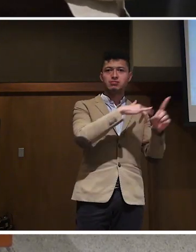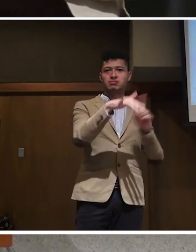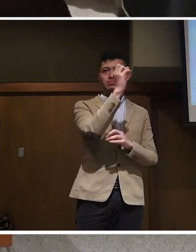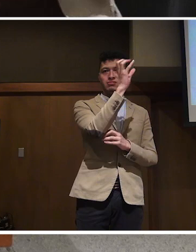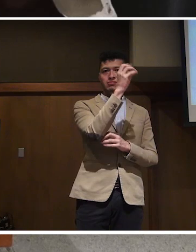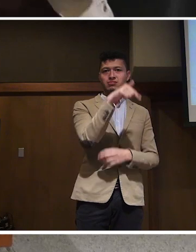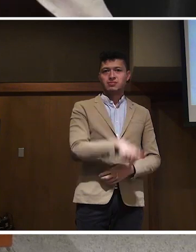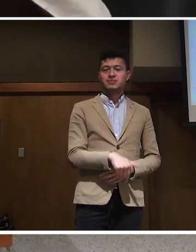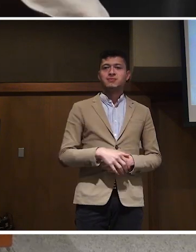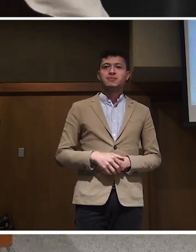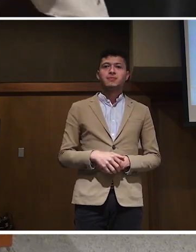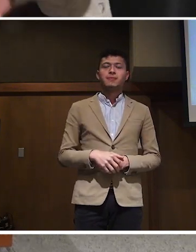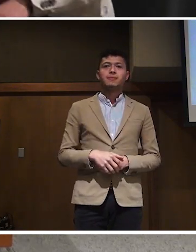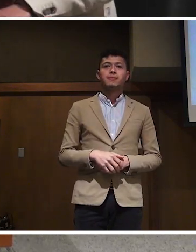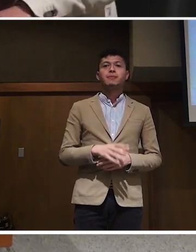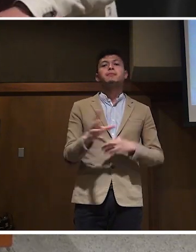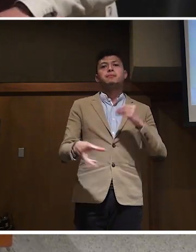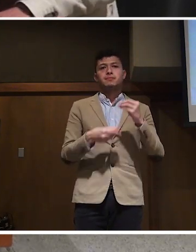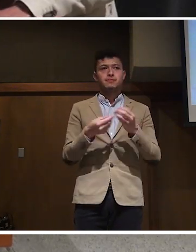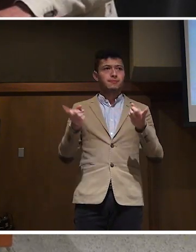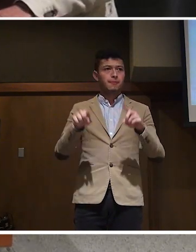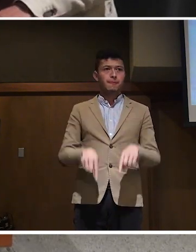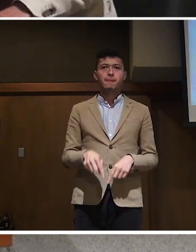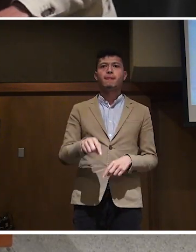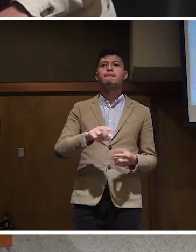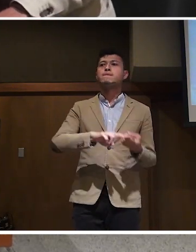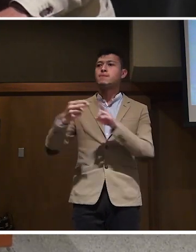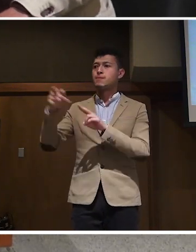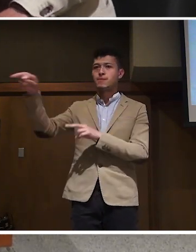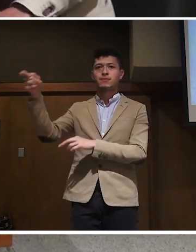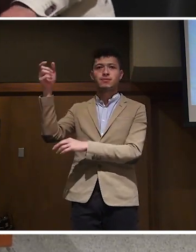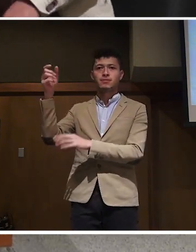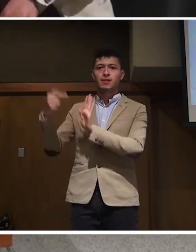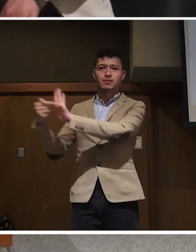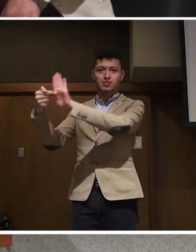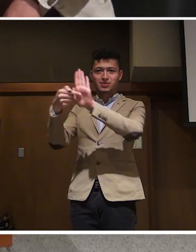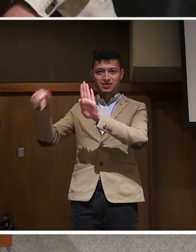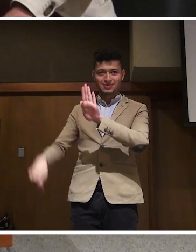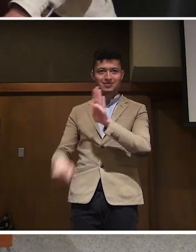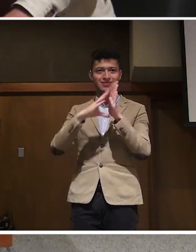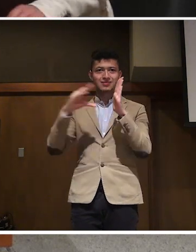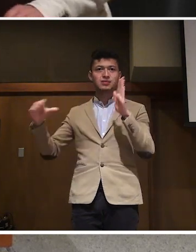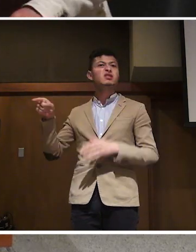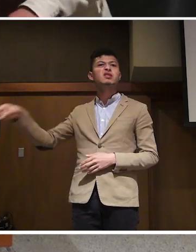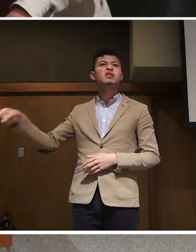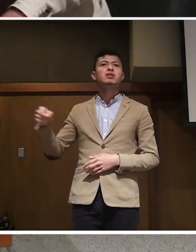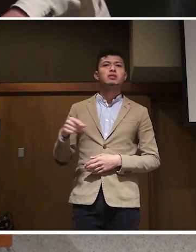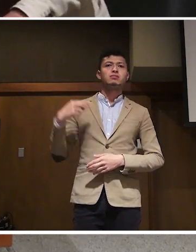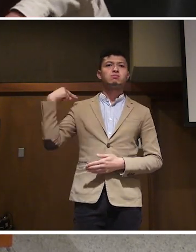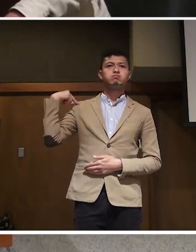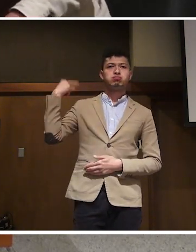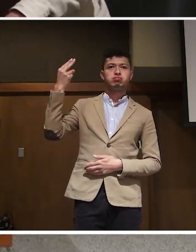esta charla y en relación también con la exposición. Primero, pues Jorge Orlando es historiador, me parece que